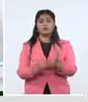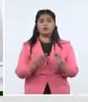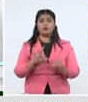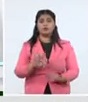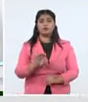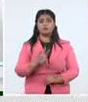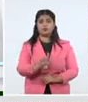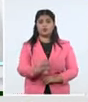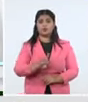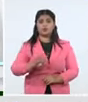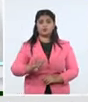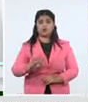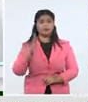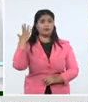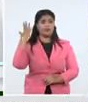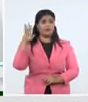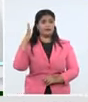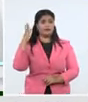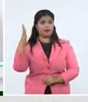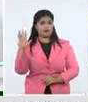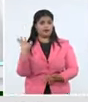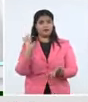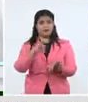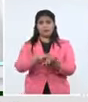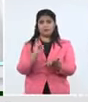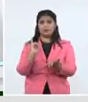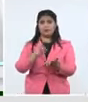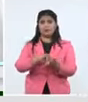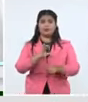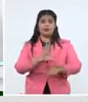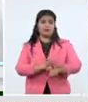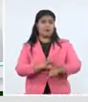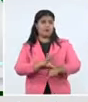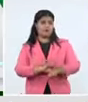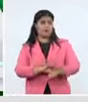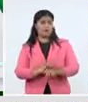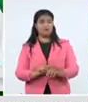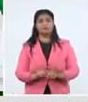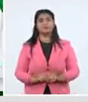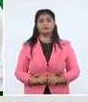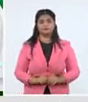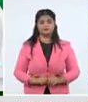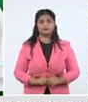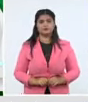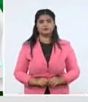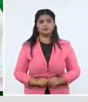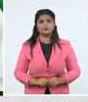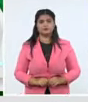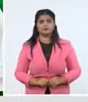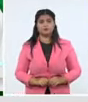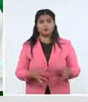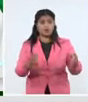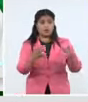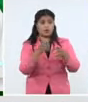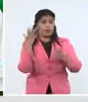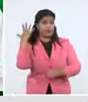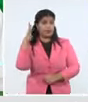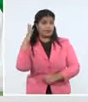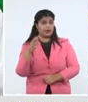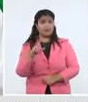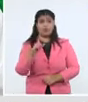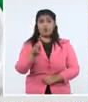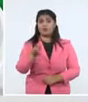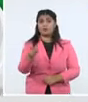11.844 casos importados de todos los diagnosticados en Cuba, el 1,3%, y se trabaja